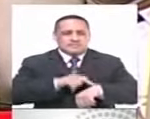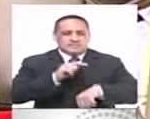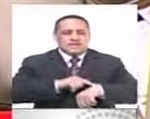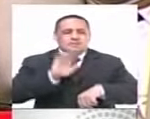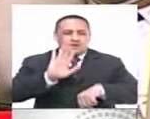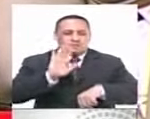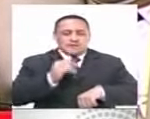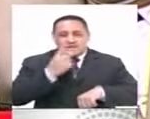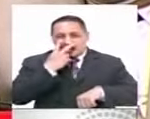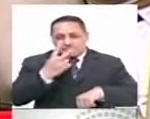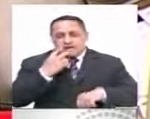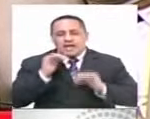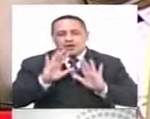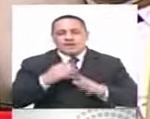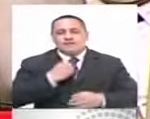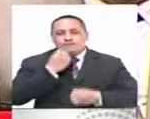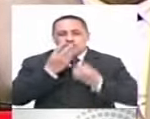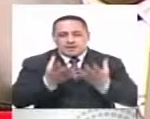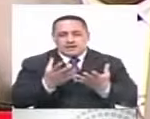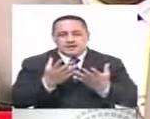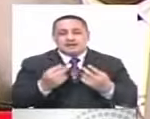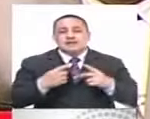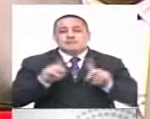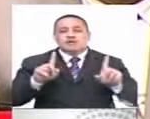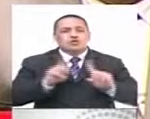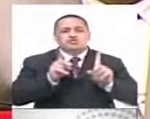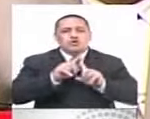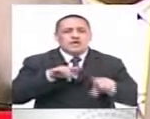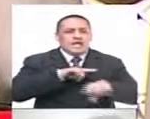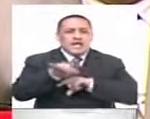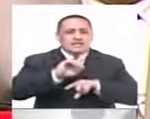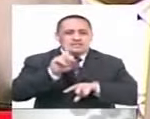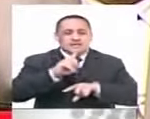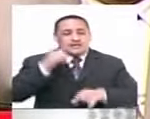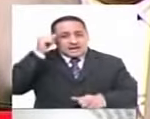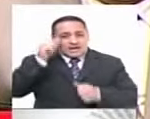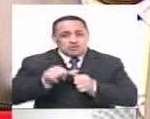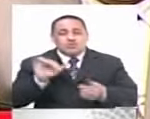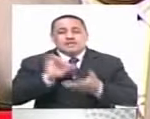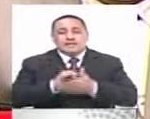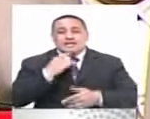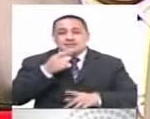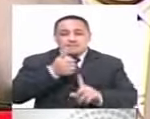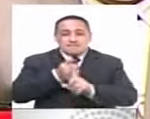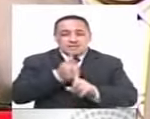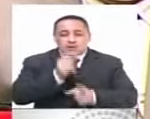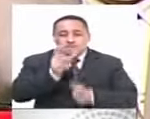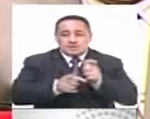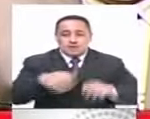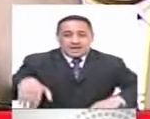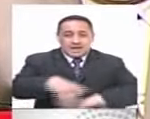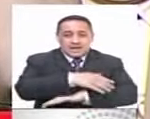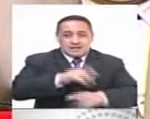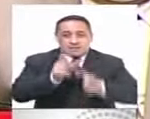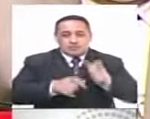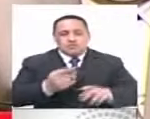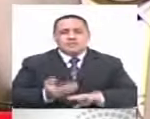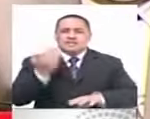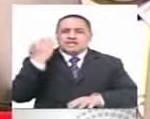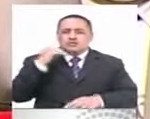al descubierto, déjenme decirles. Pero no se engañen, recuerden que fue el pueblo en la calle el que